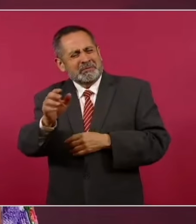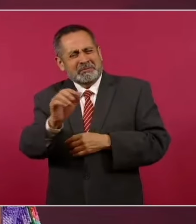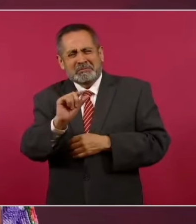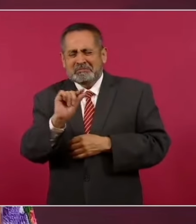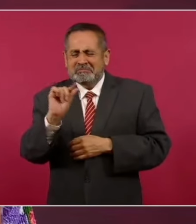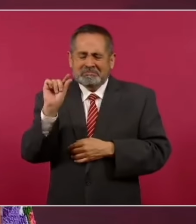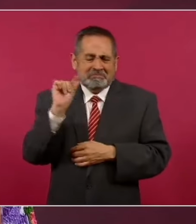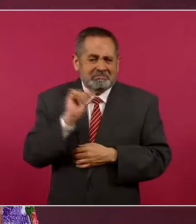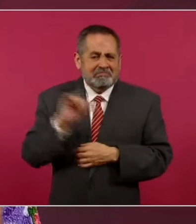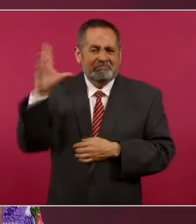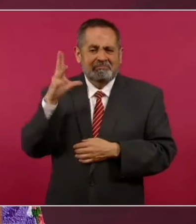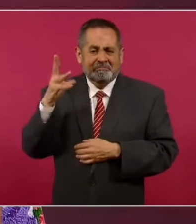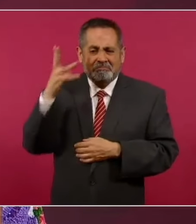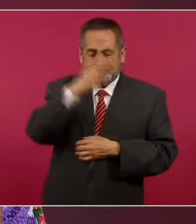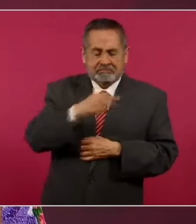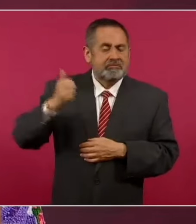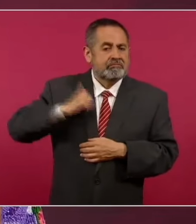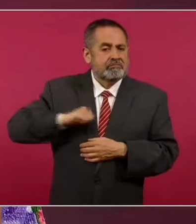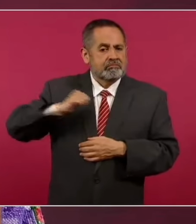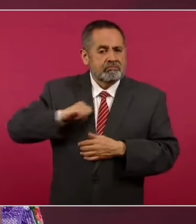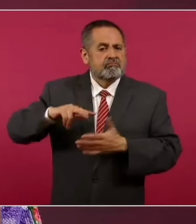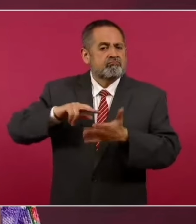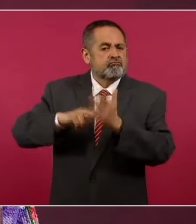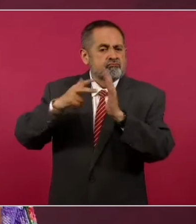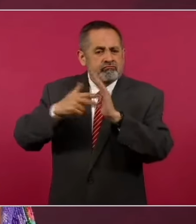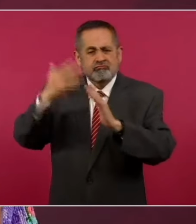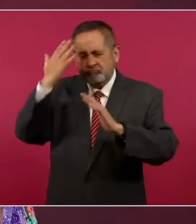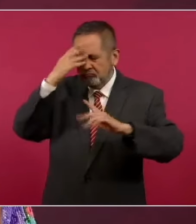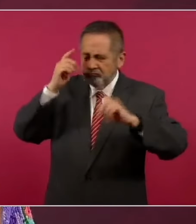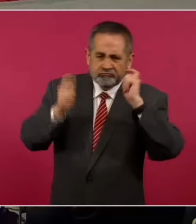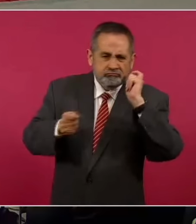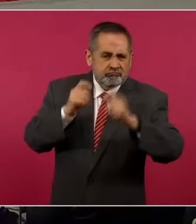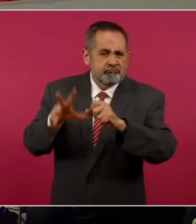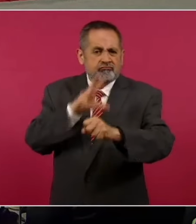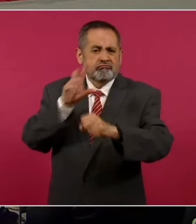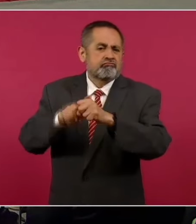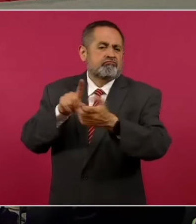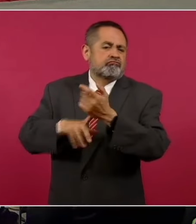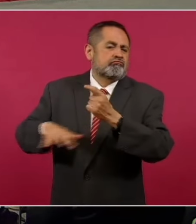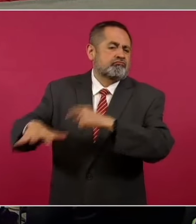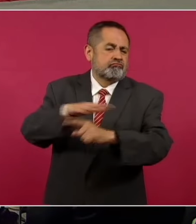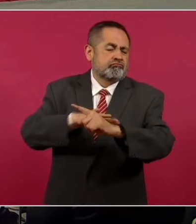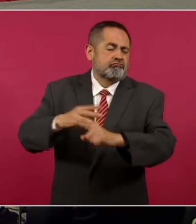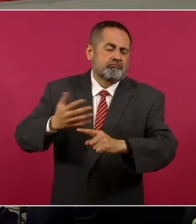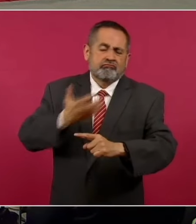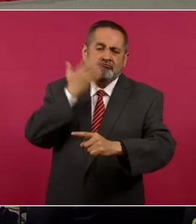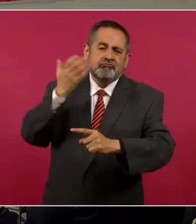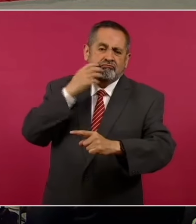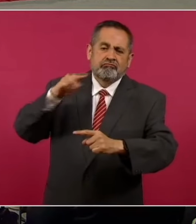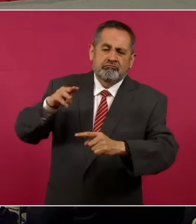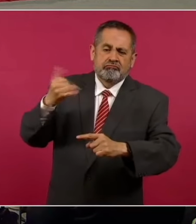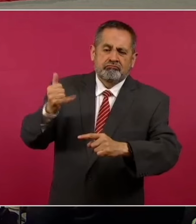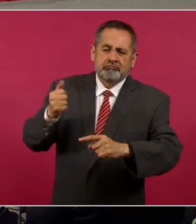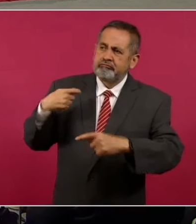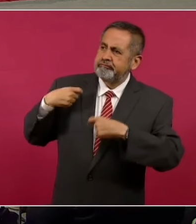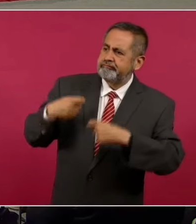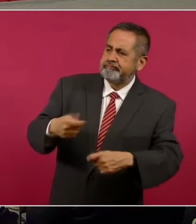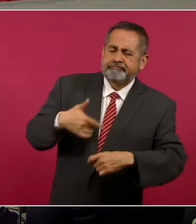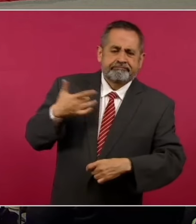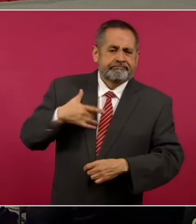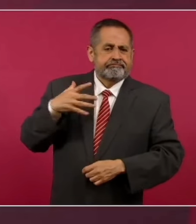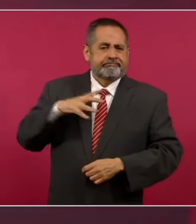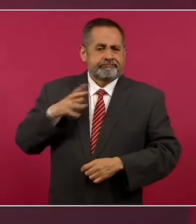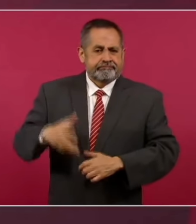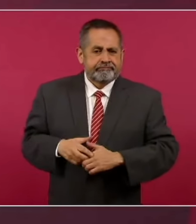ya tenían, alta ingeniería que desarrollaban estos pueblos nuestros de los quienes nos sentimos tan orgullosos. Ahí